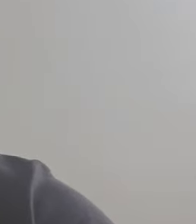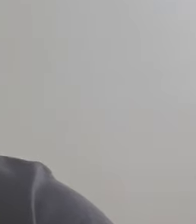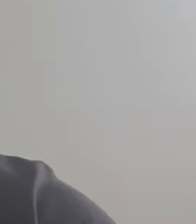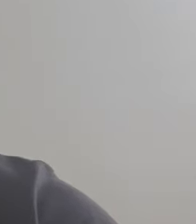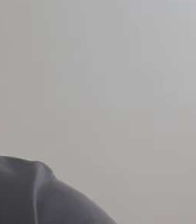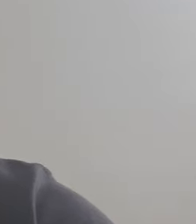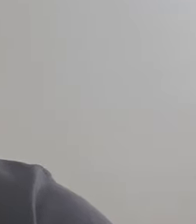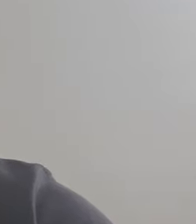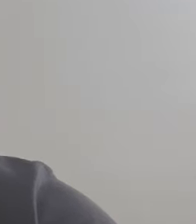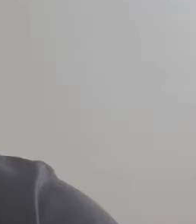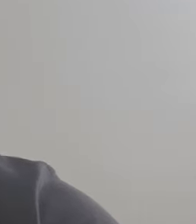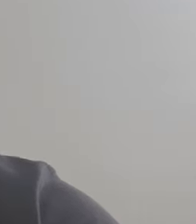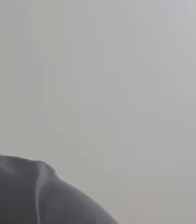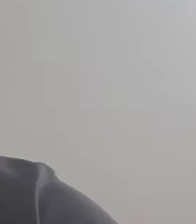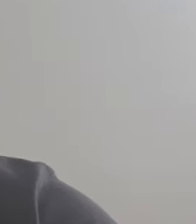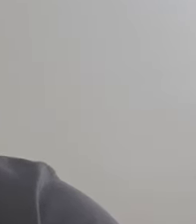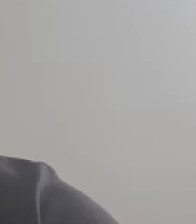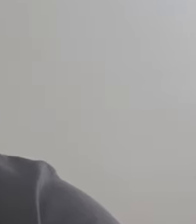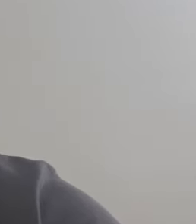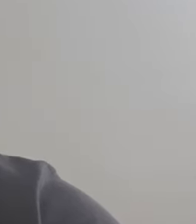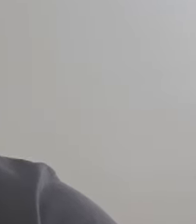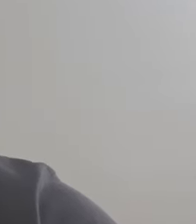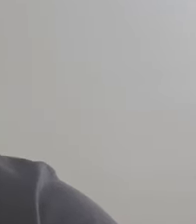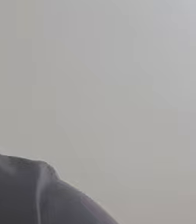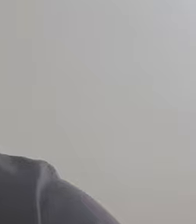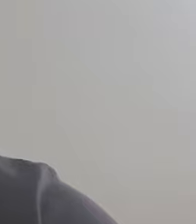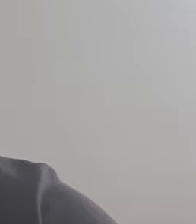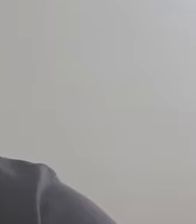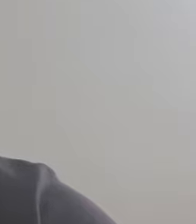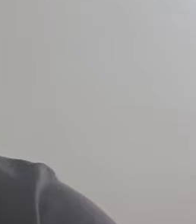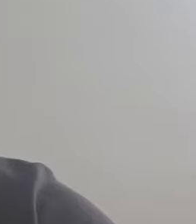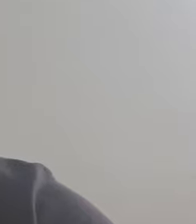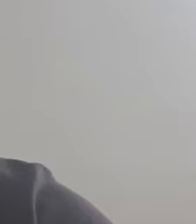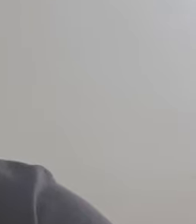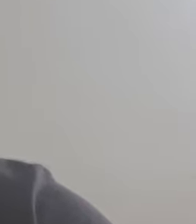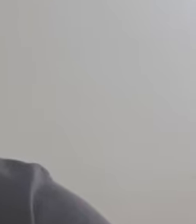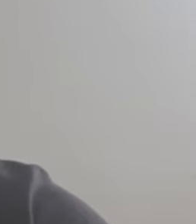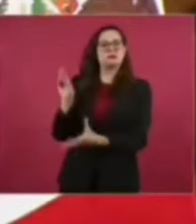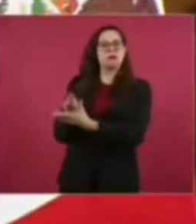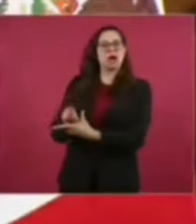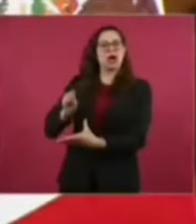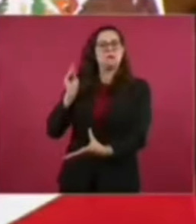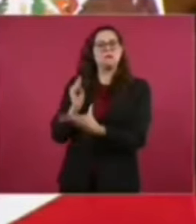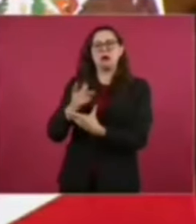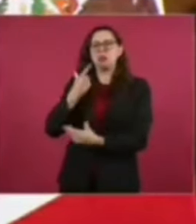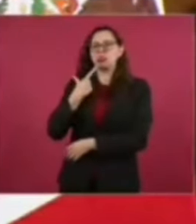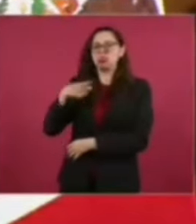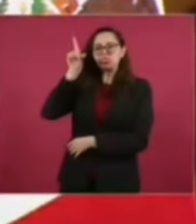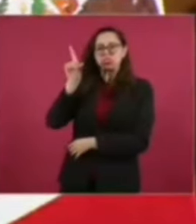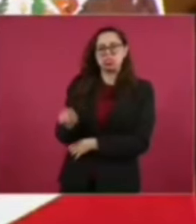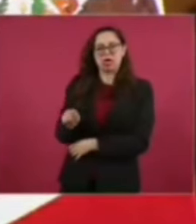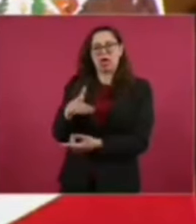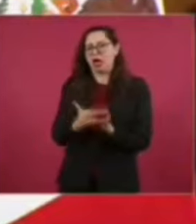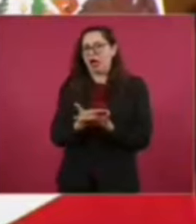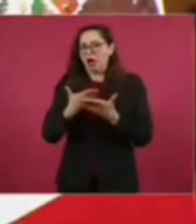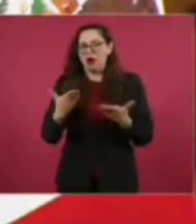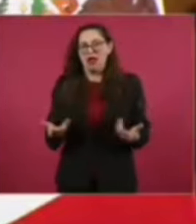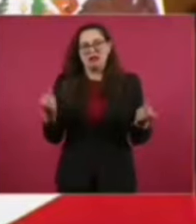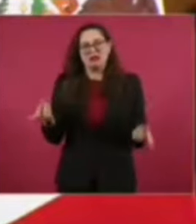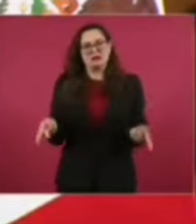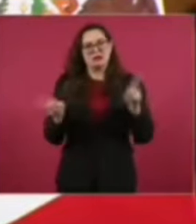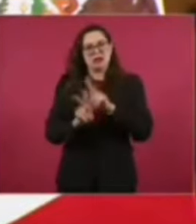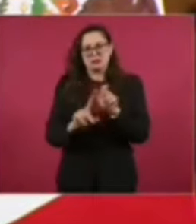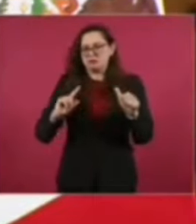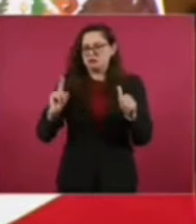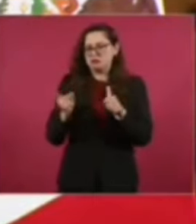menos pobres, gracias a los programas sociales y a las políticas públicas de su administración. Dejamos de manifiesto que el